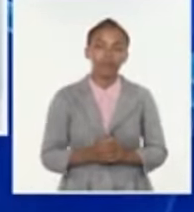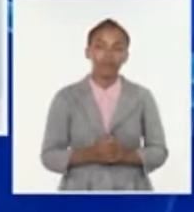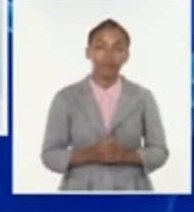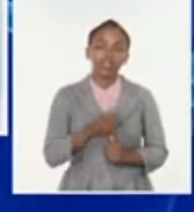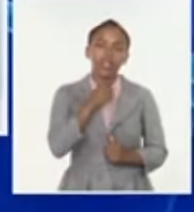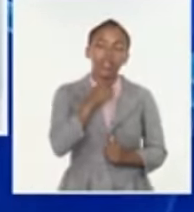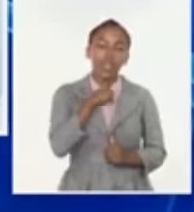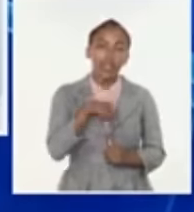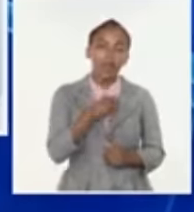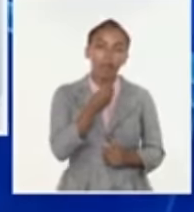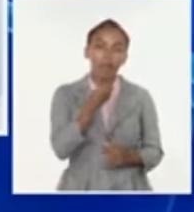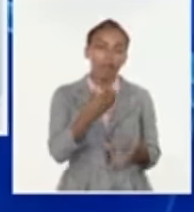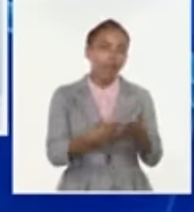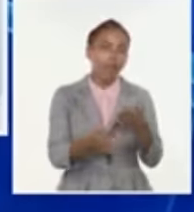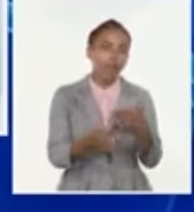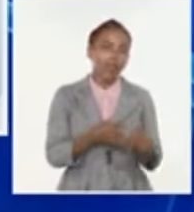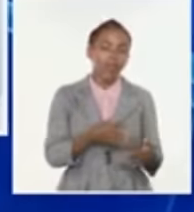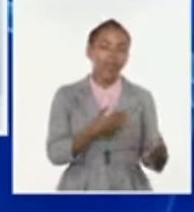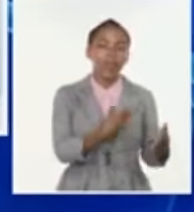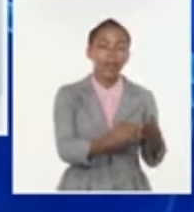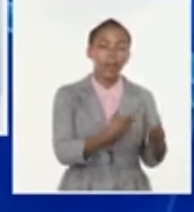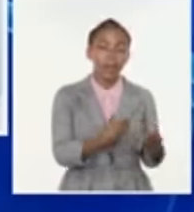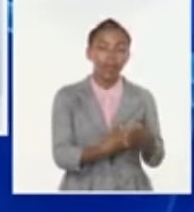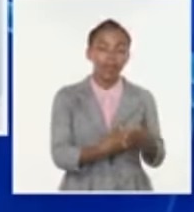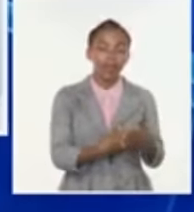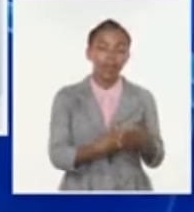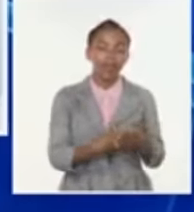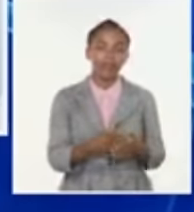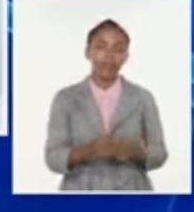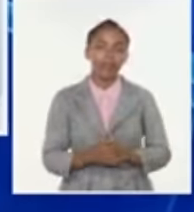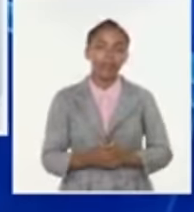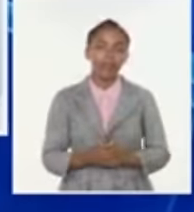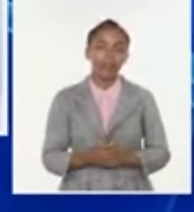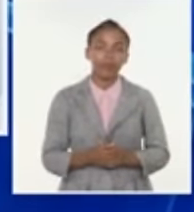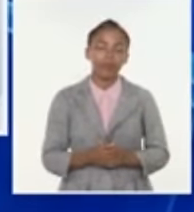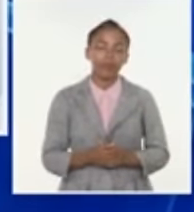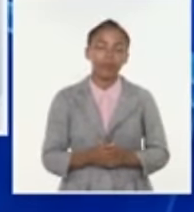empresa especializada en algo importando cualquier cosa que no tenía que ver con ello.